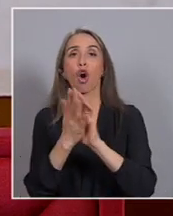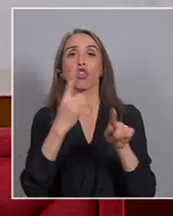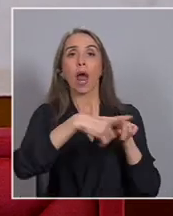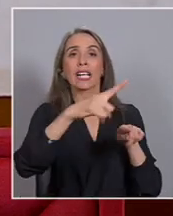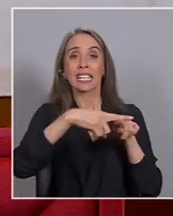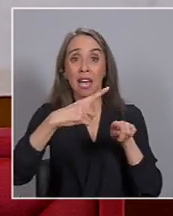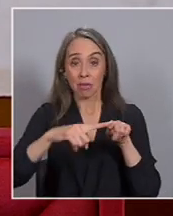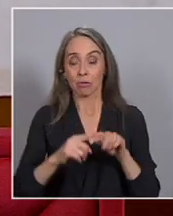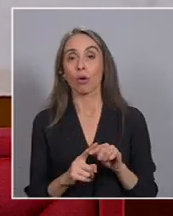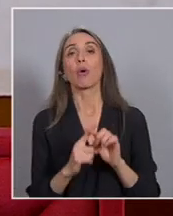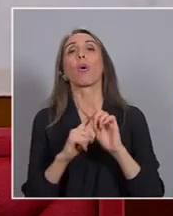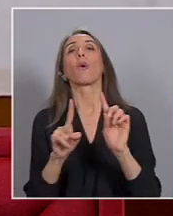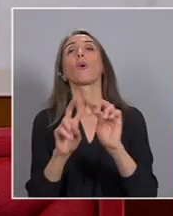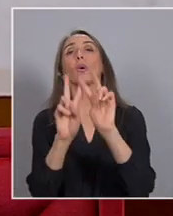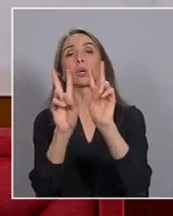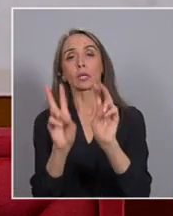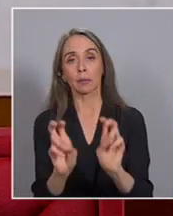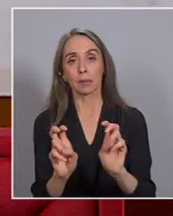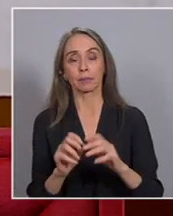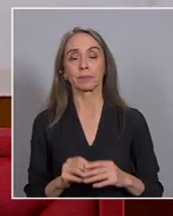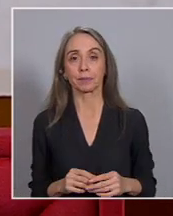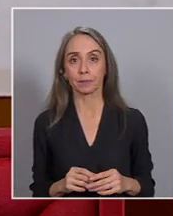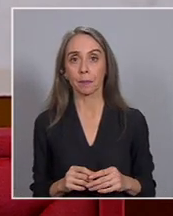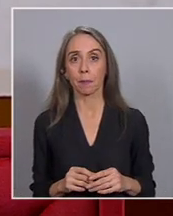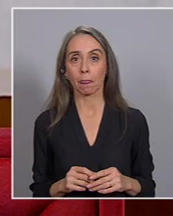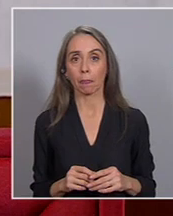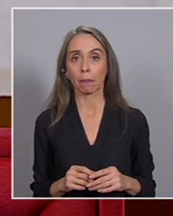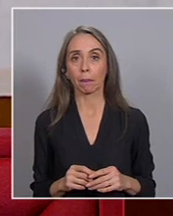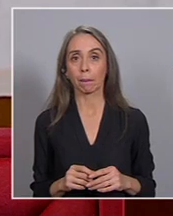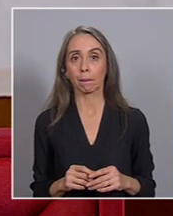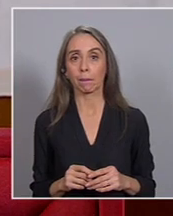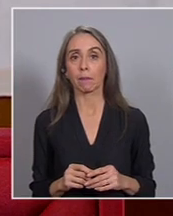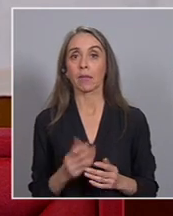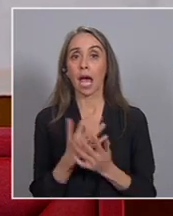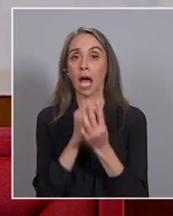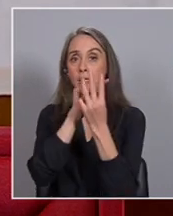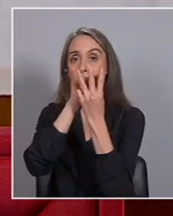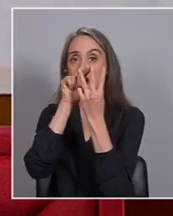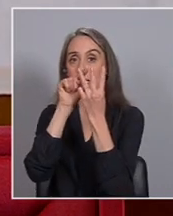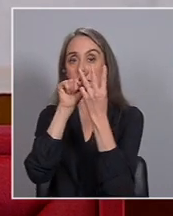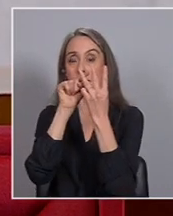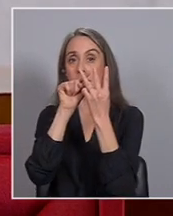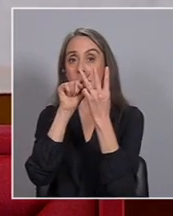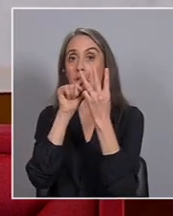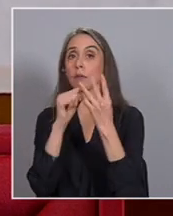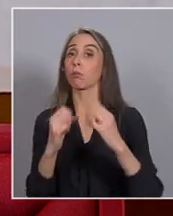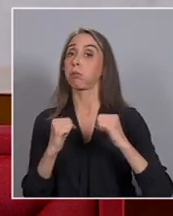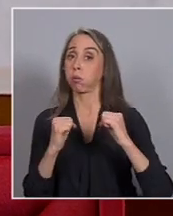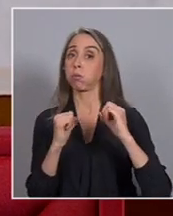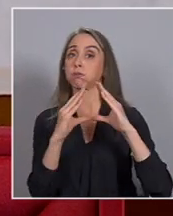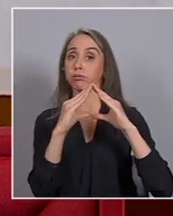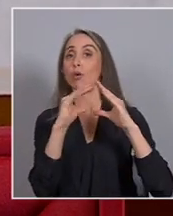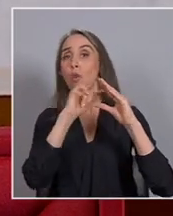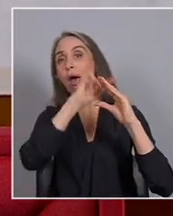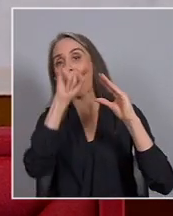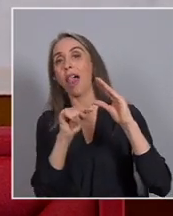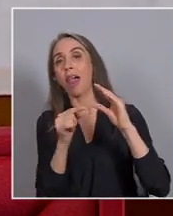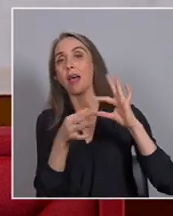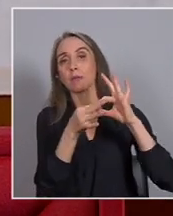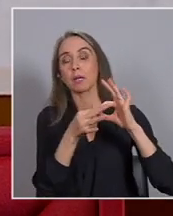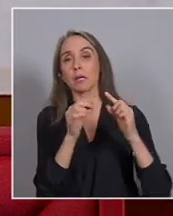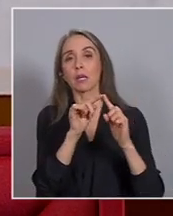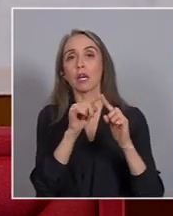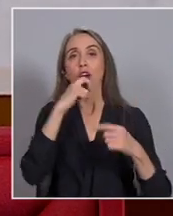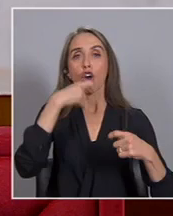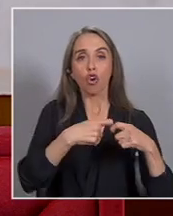En otra materia, tenemos una triada muy poderosa.